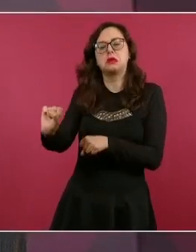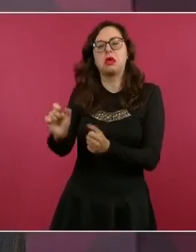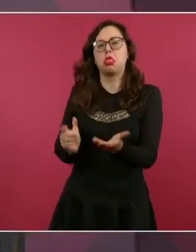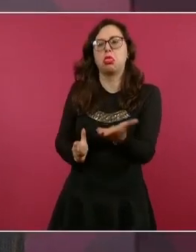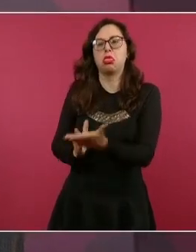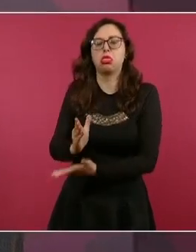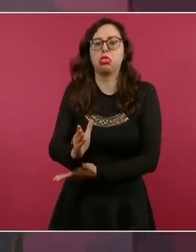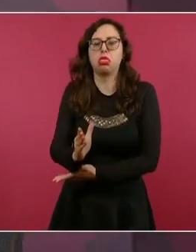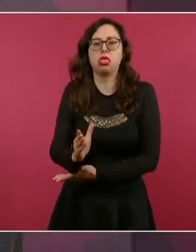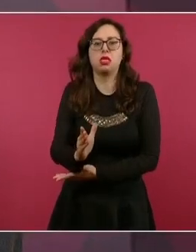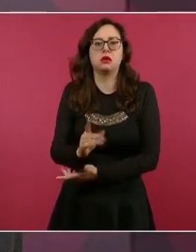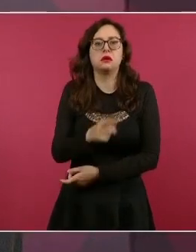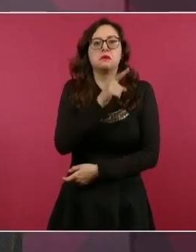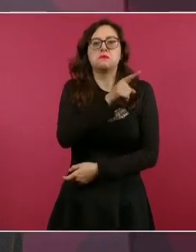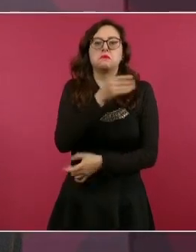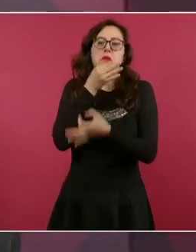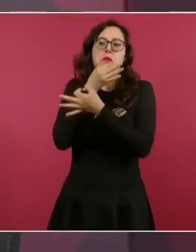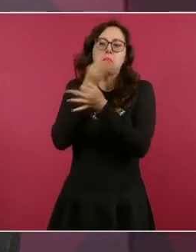y